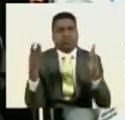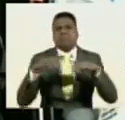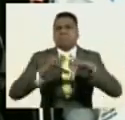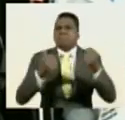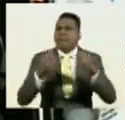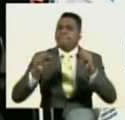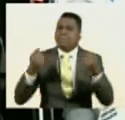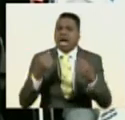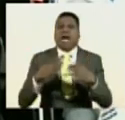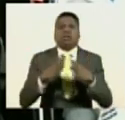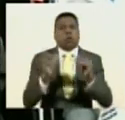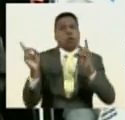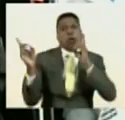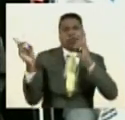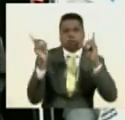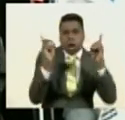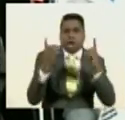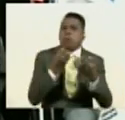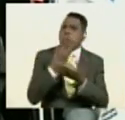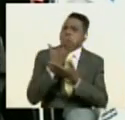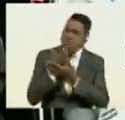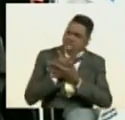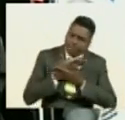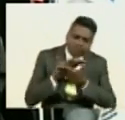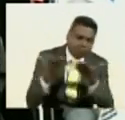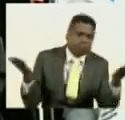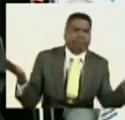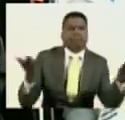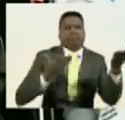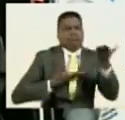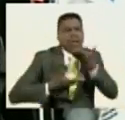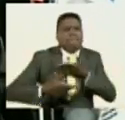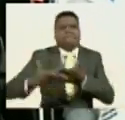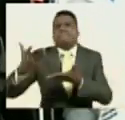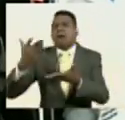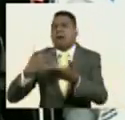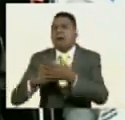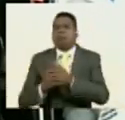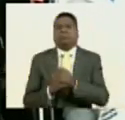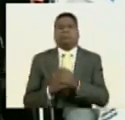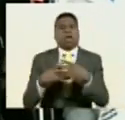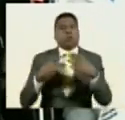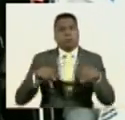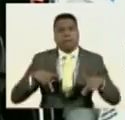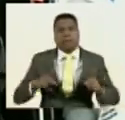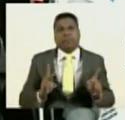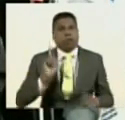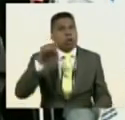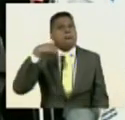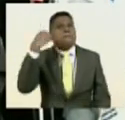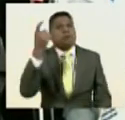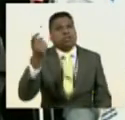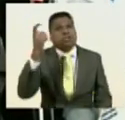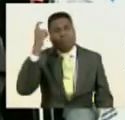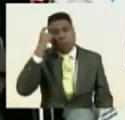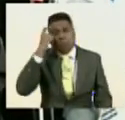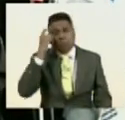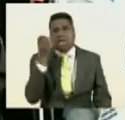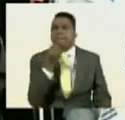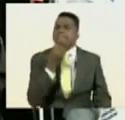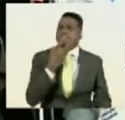diálogo, al encuentro, y puede permitir que en los próximos días